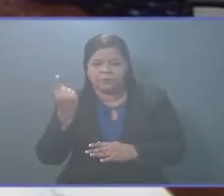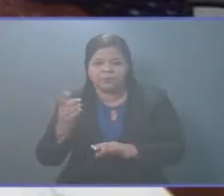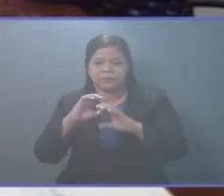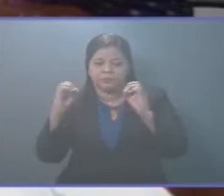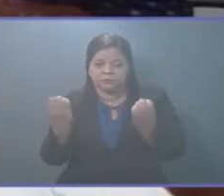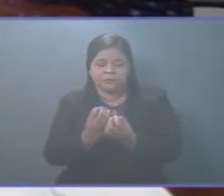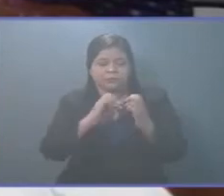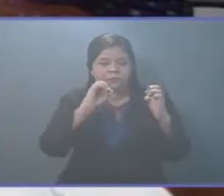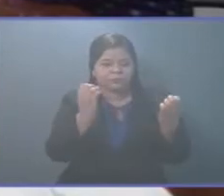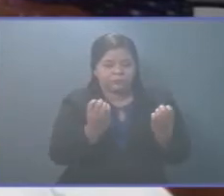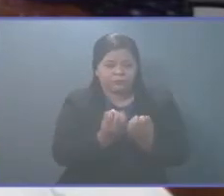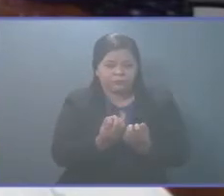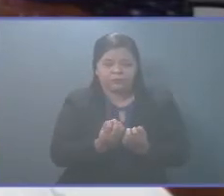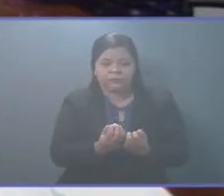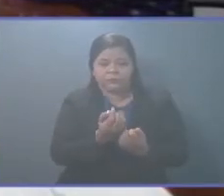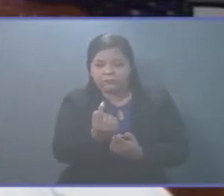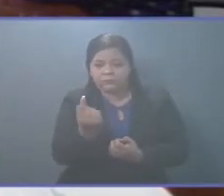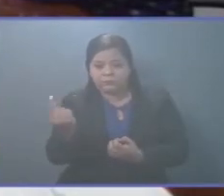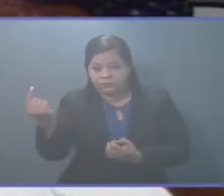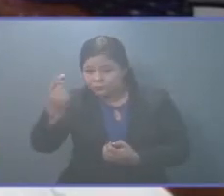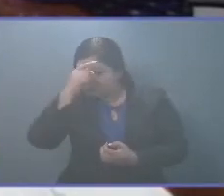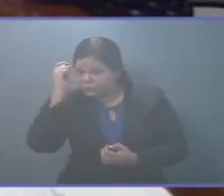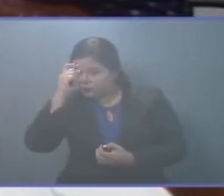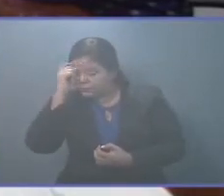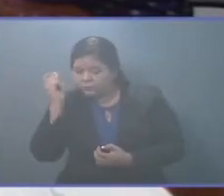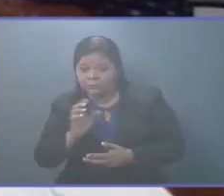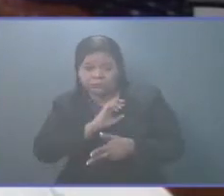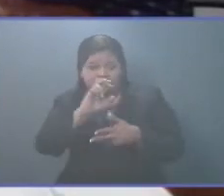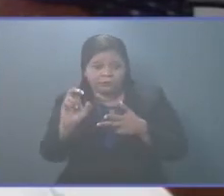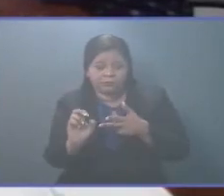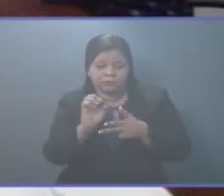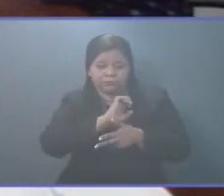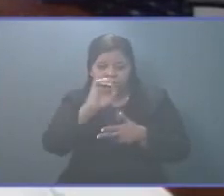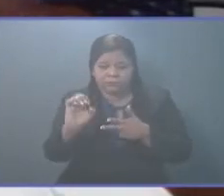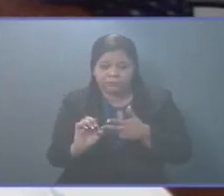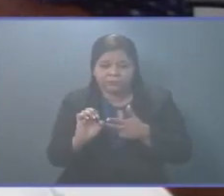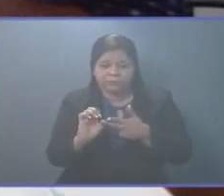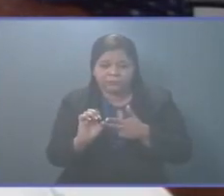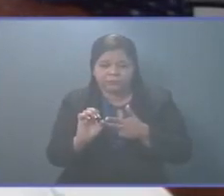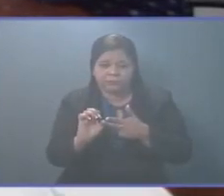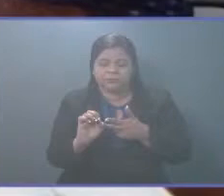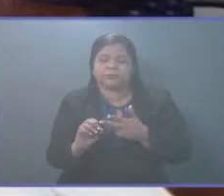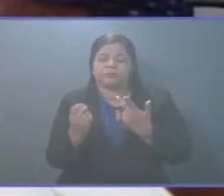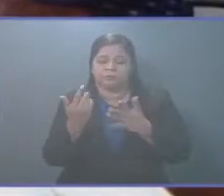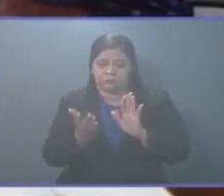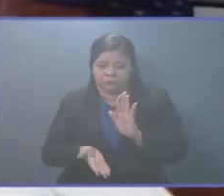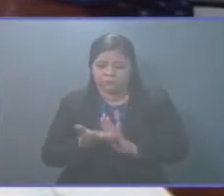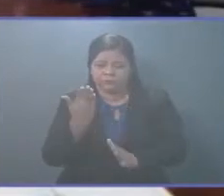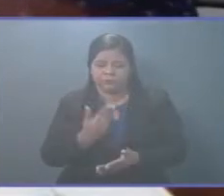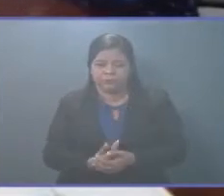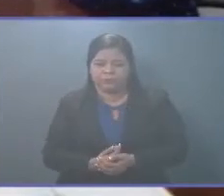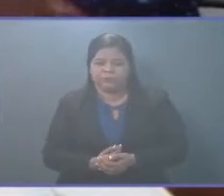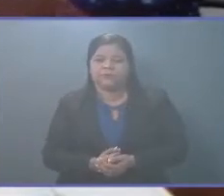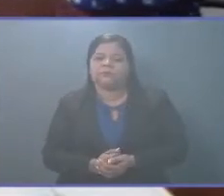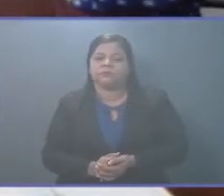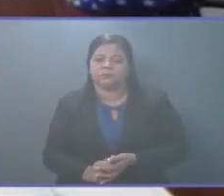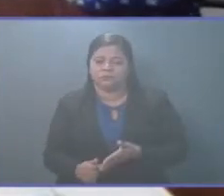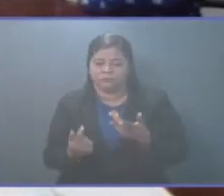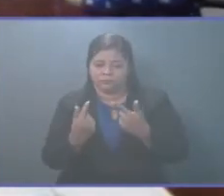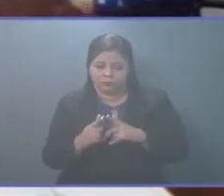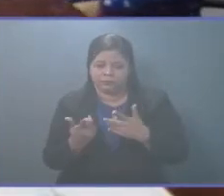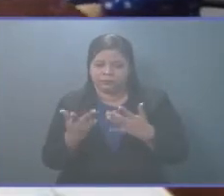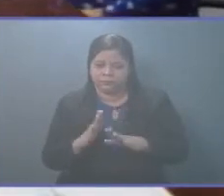organización laboral en el Estado, que en el Estado es galán estar organizado. La pregunta es cómo están